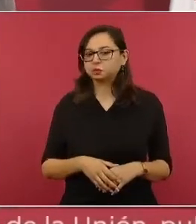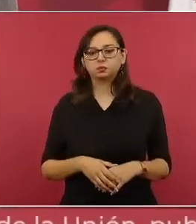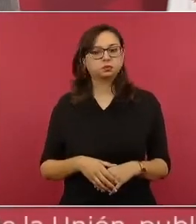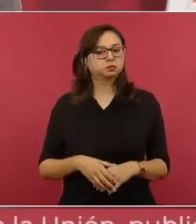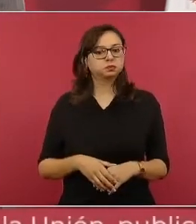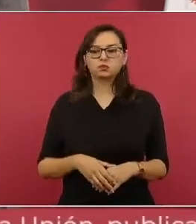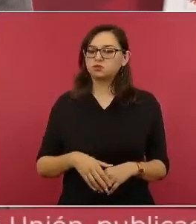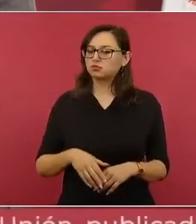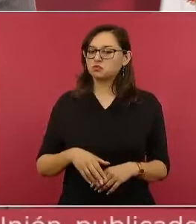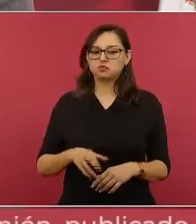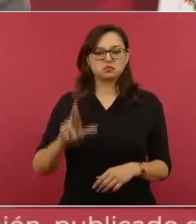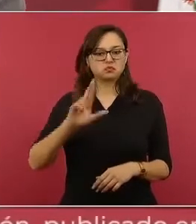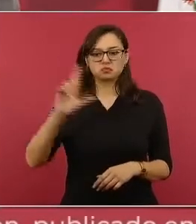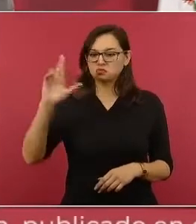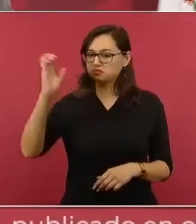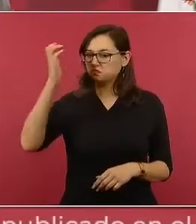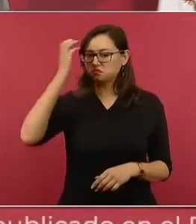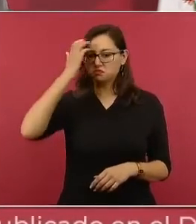al imperio,